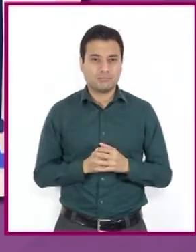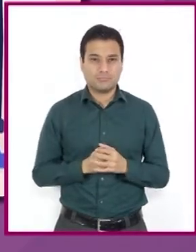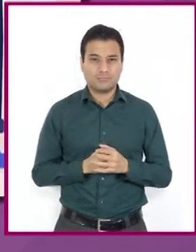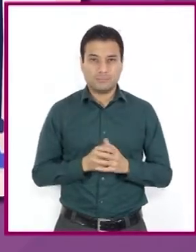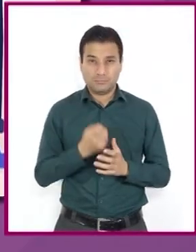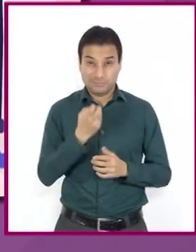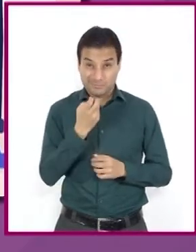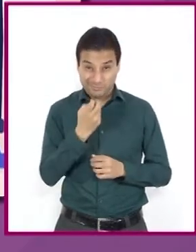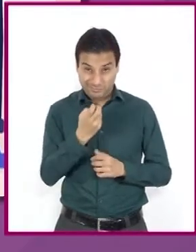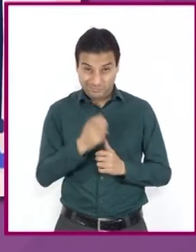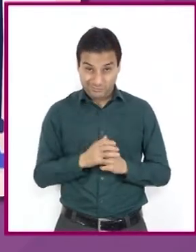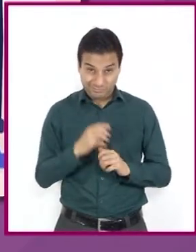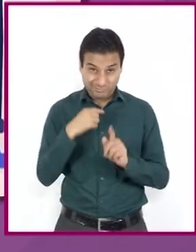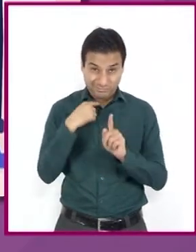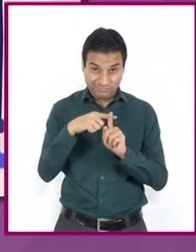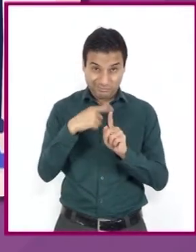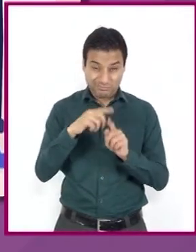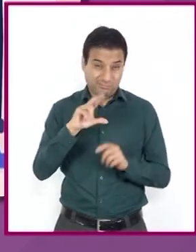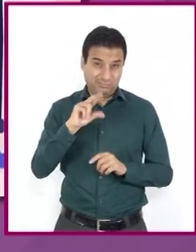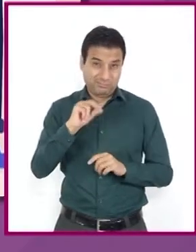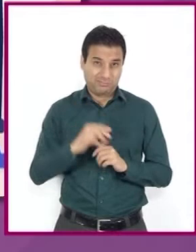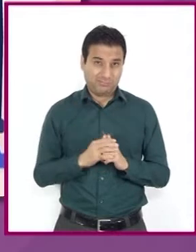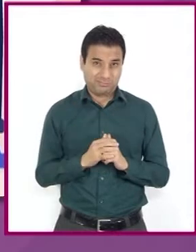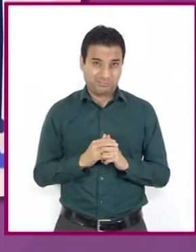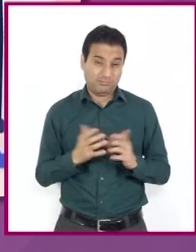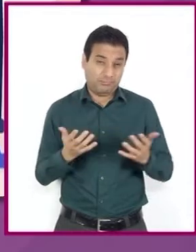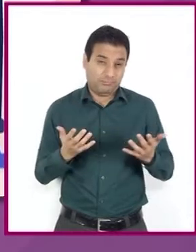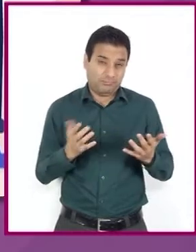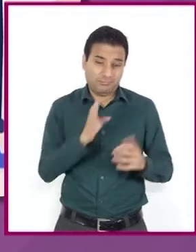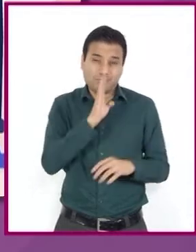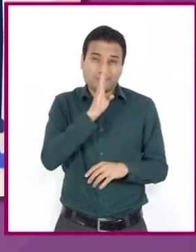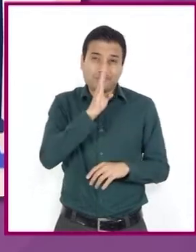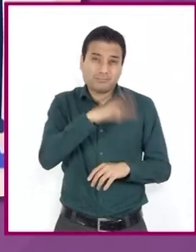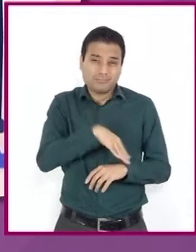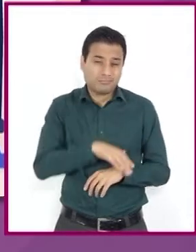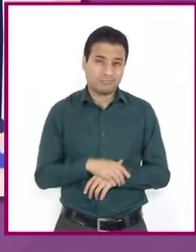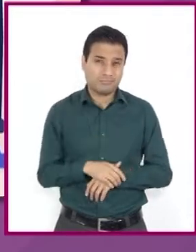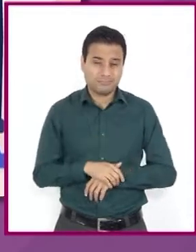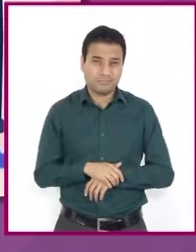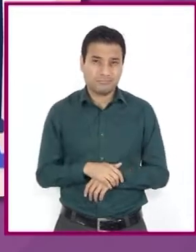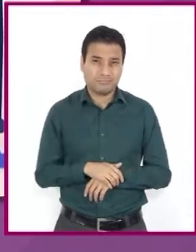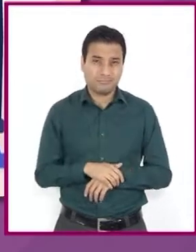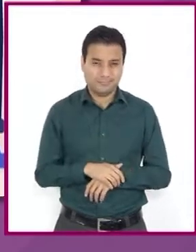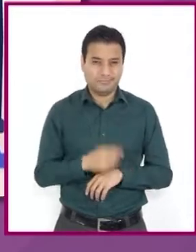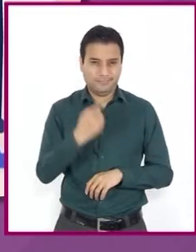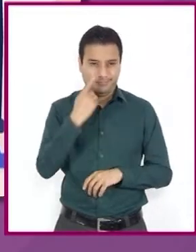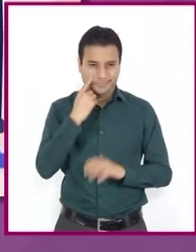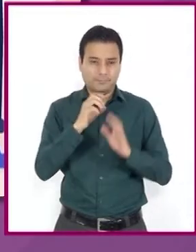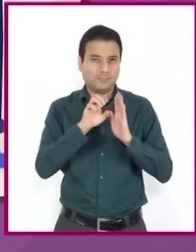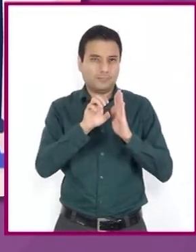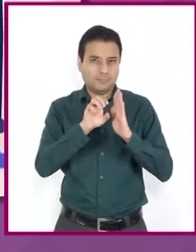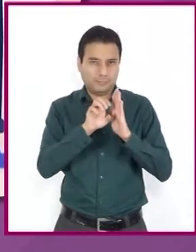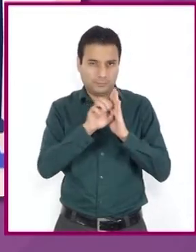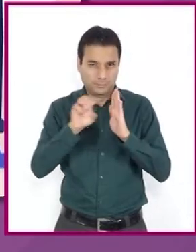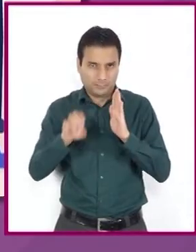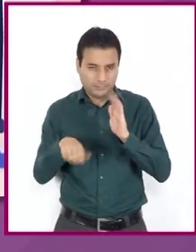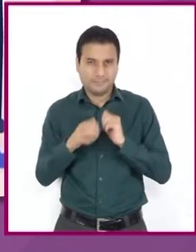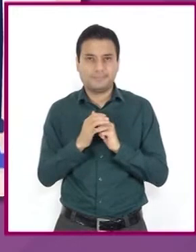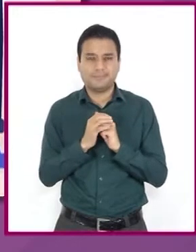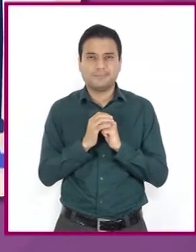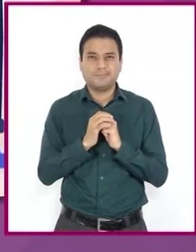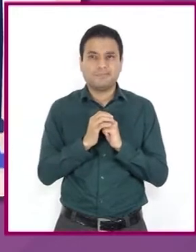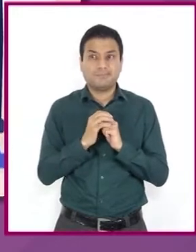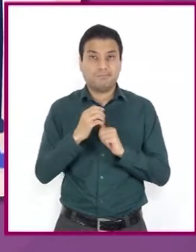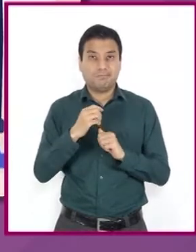característica positiva. Mírela por donde se le mire. Es más un conjunto de síntomas